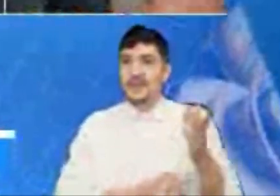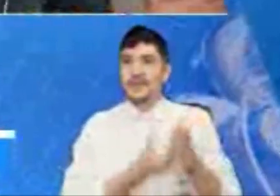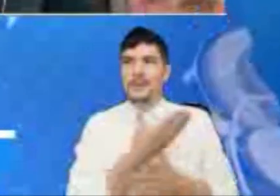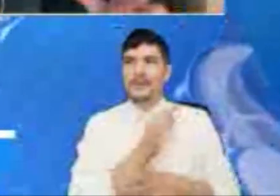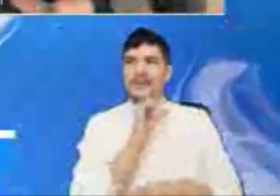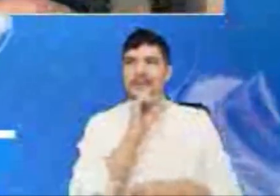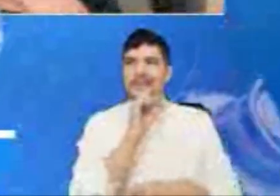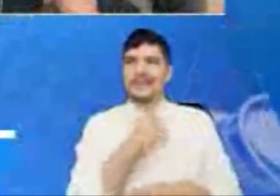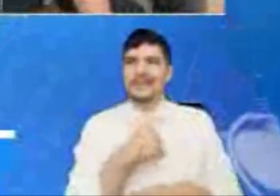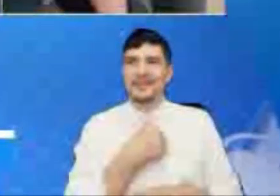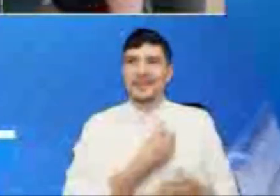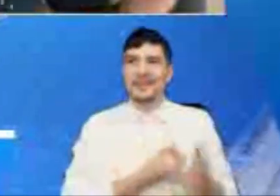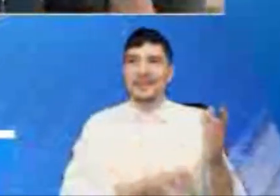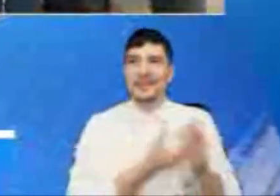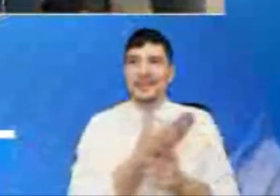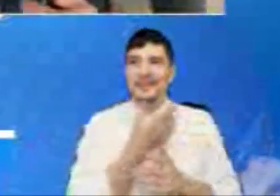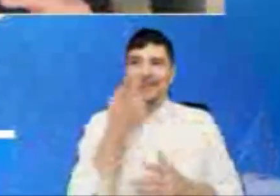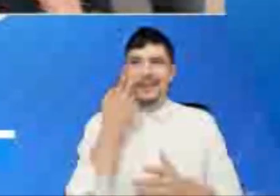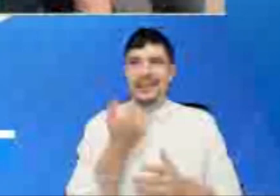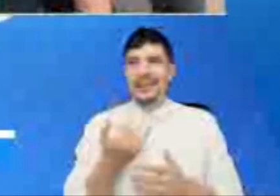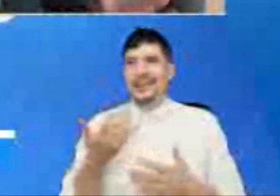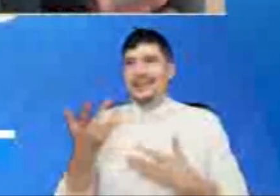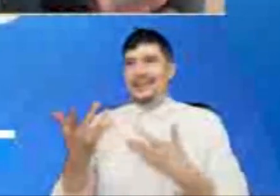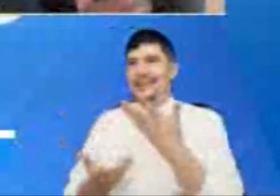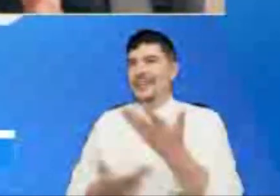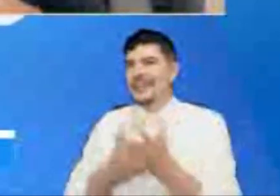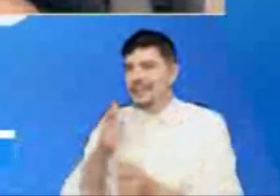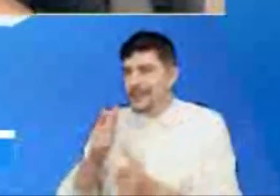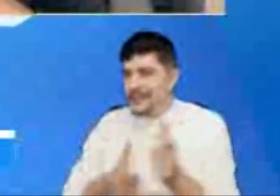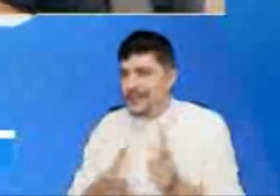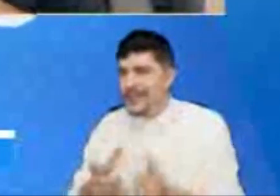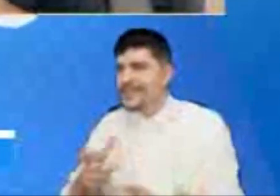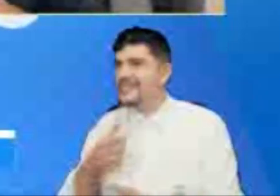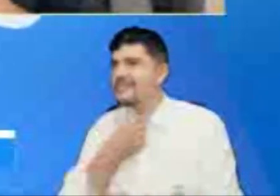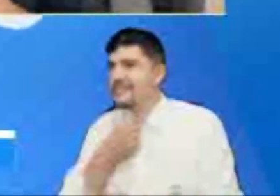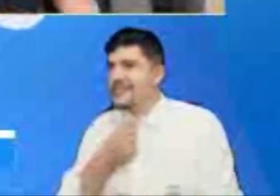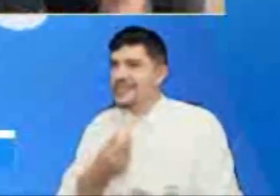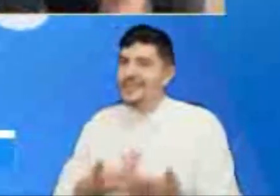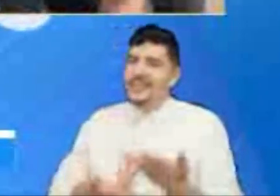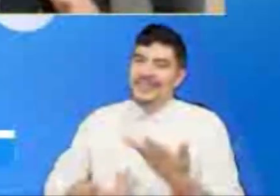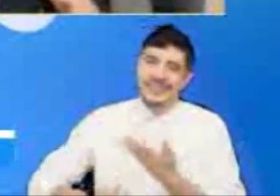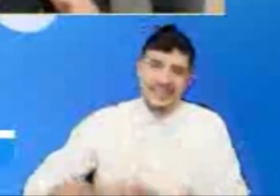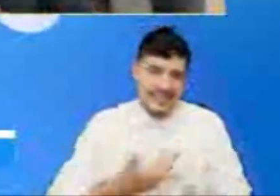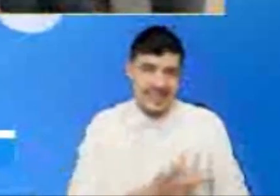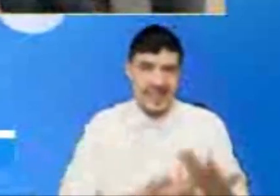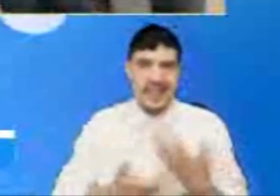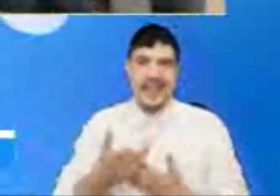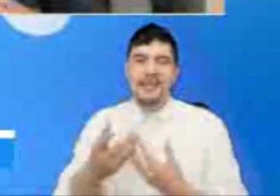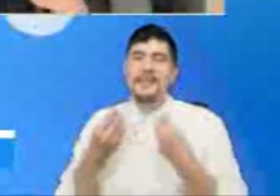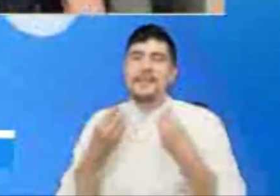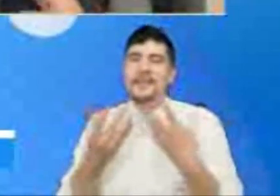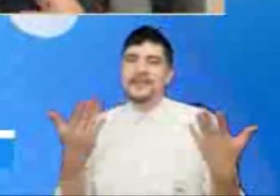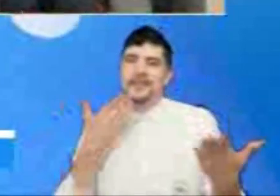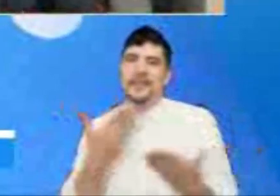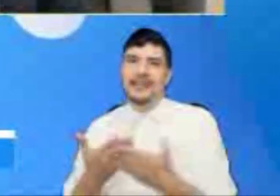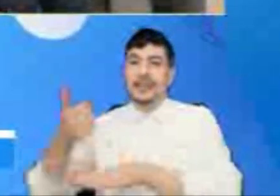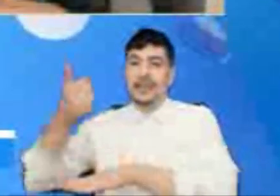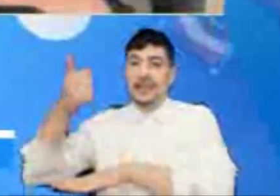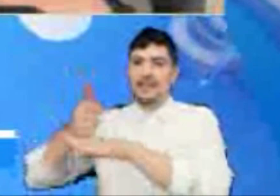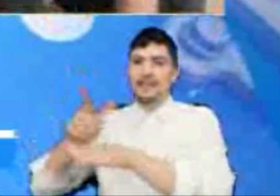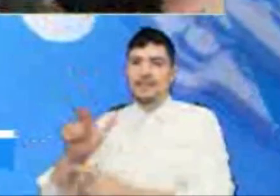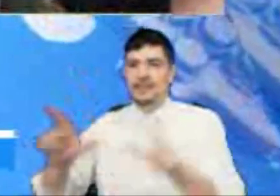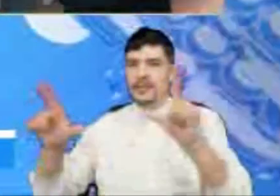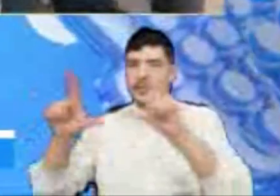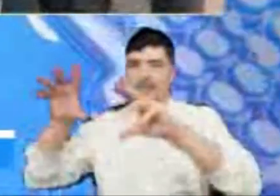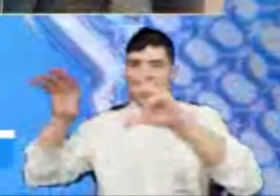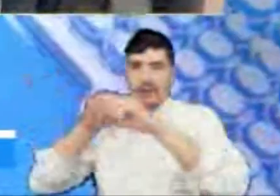extraordinario. Íbamos con los televidentes, disfrutábamos mucho. Y le agradezco infinitamente a todas las directivas del canal que nos dieron la oportunidad de hacer